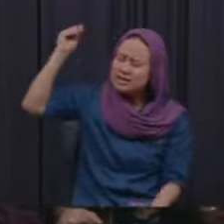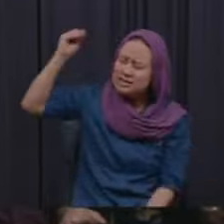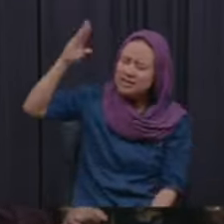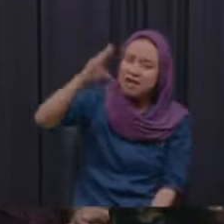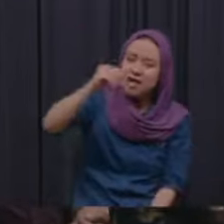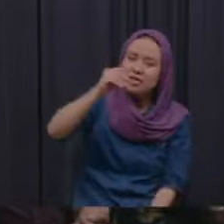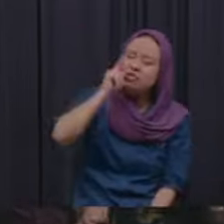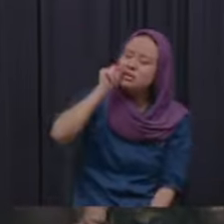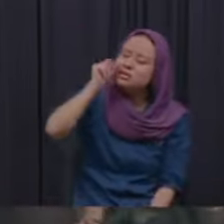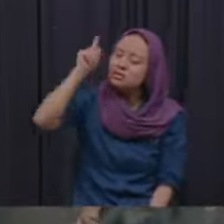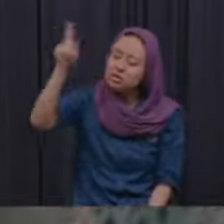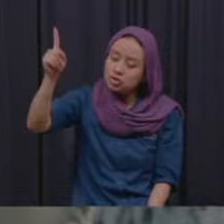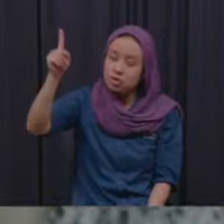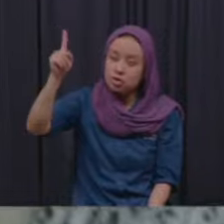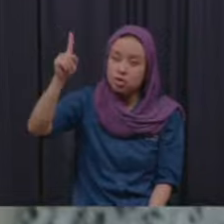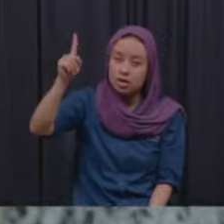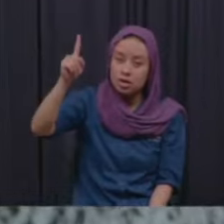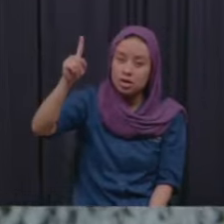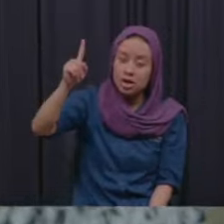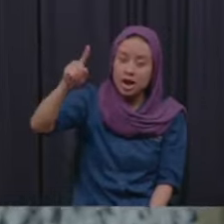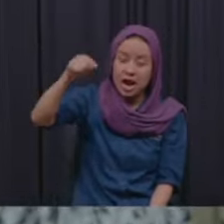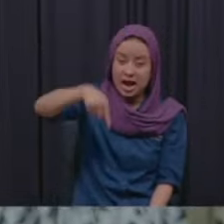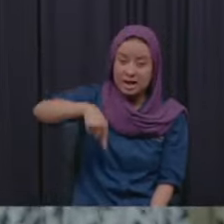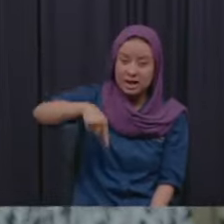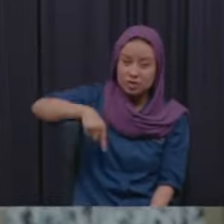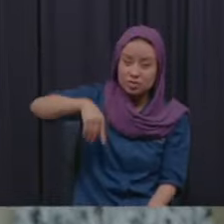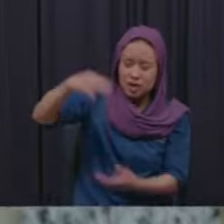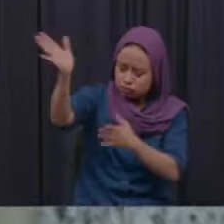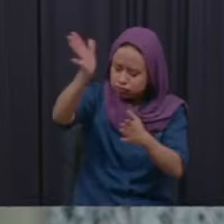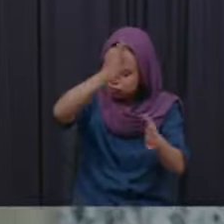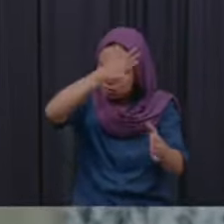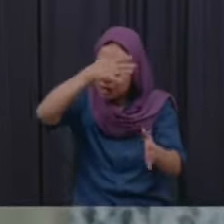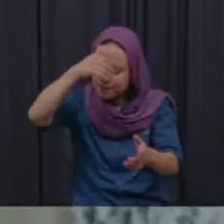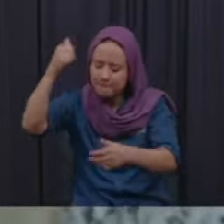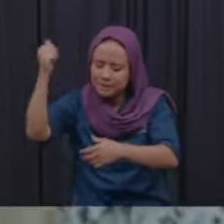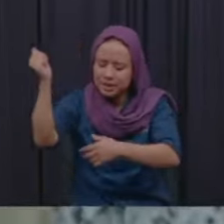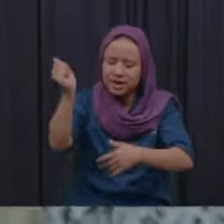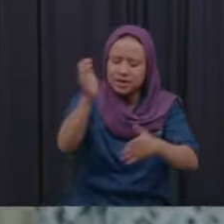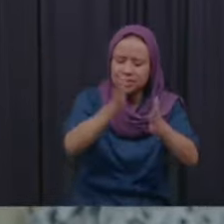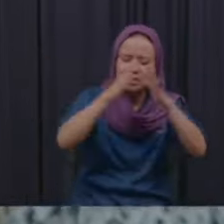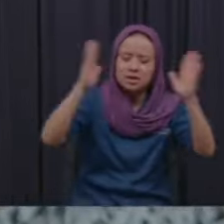Hermano, hay actividad angelical en este lugar.